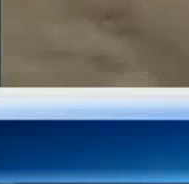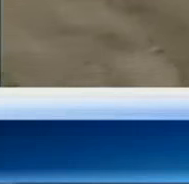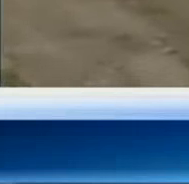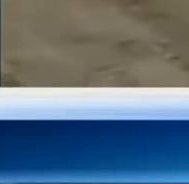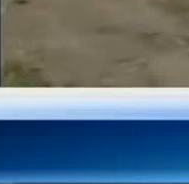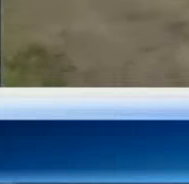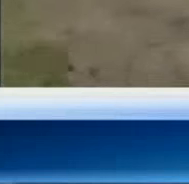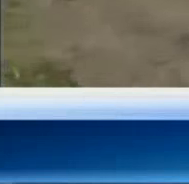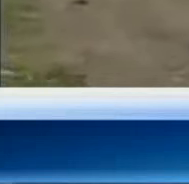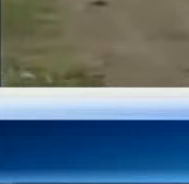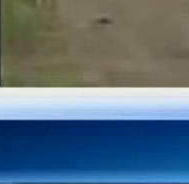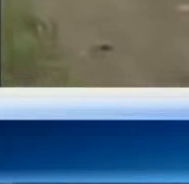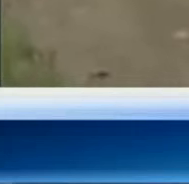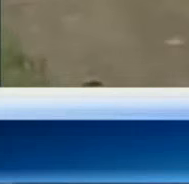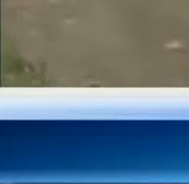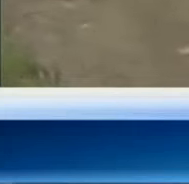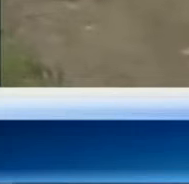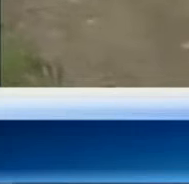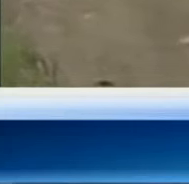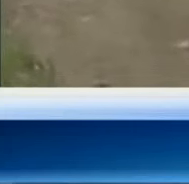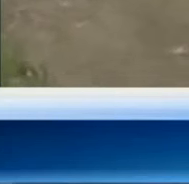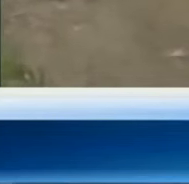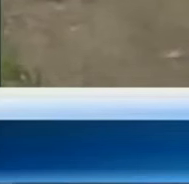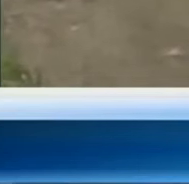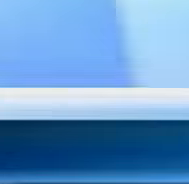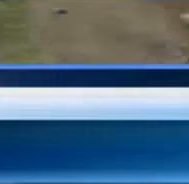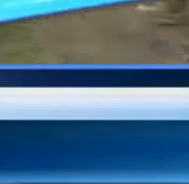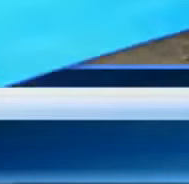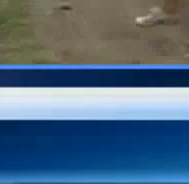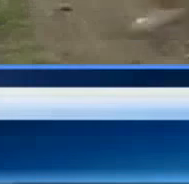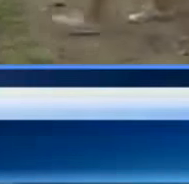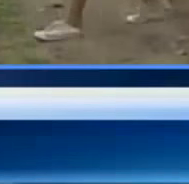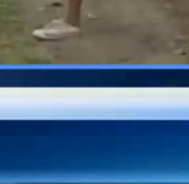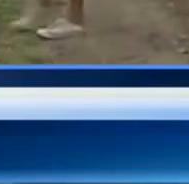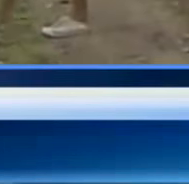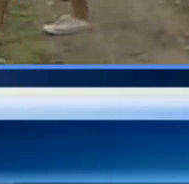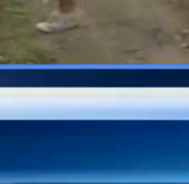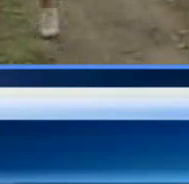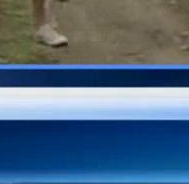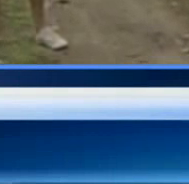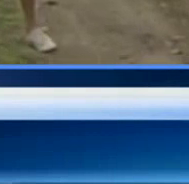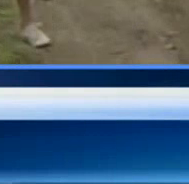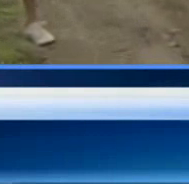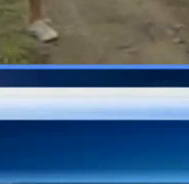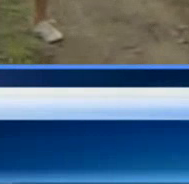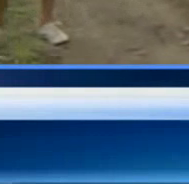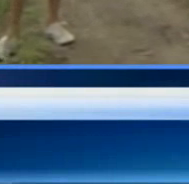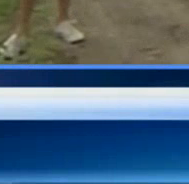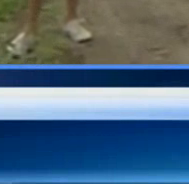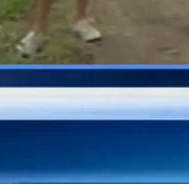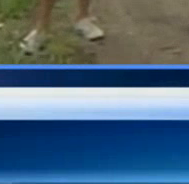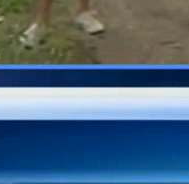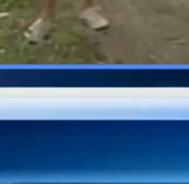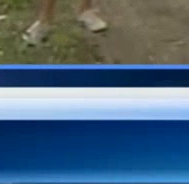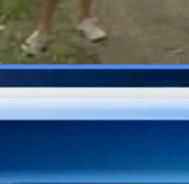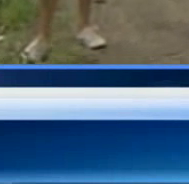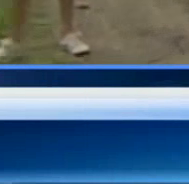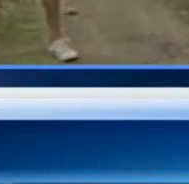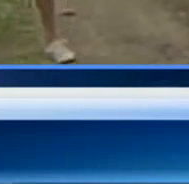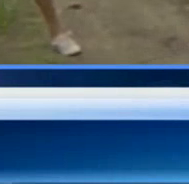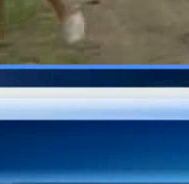como yo lo digo y lo insisto, pues personal de Interagua tendrá que hacer un campamento aquí para cada 2 semanas, cada